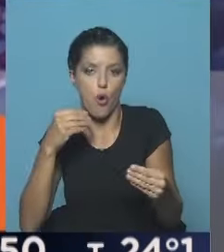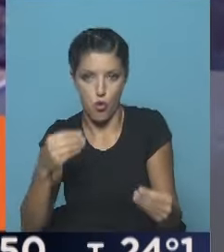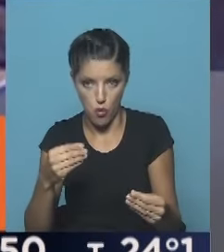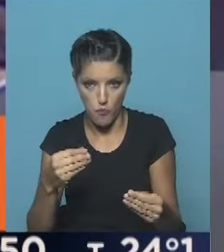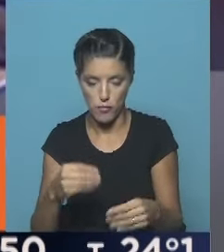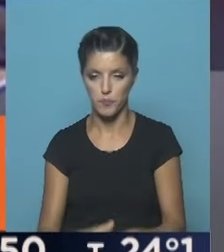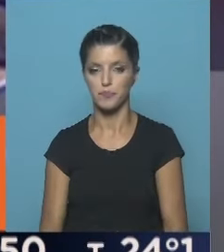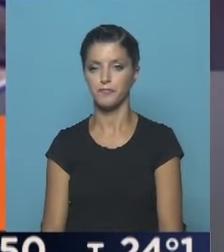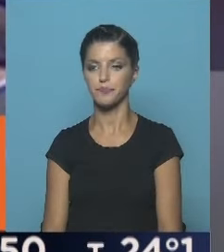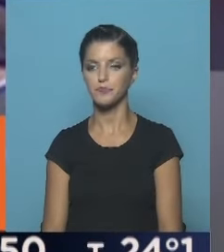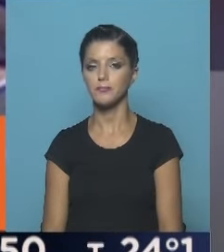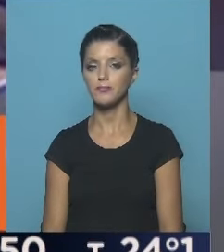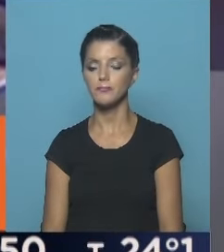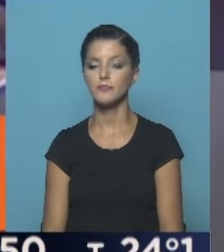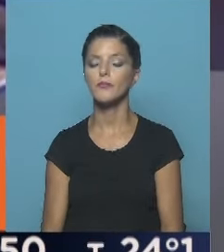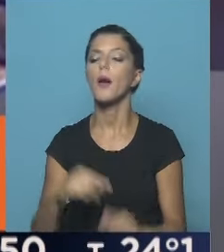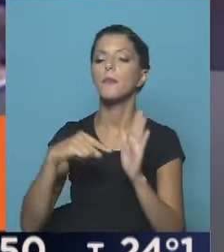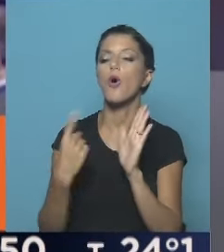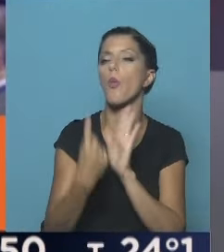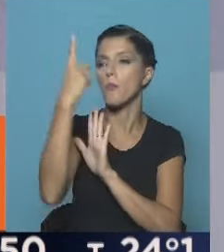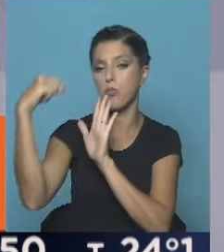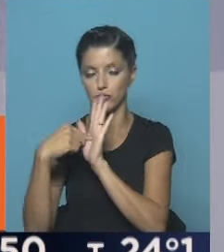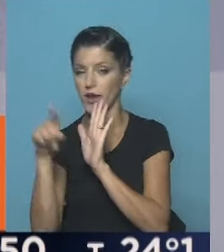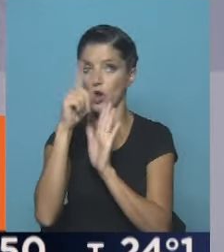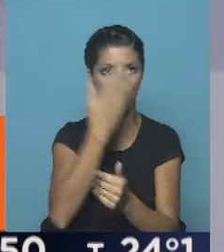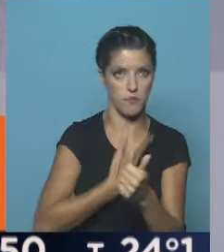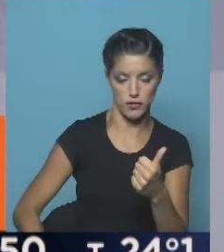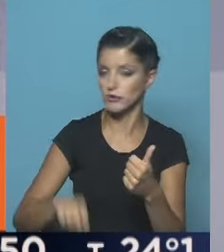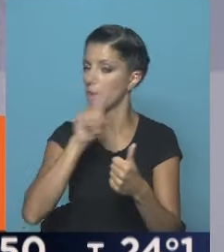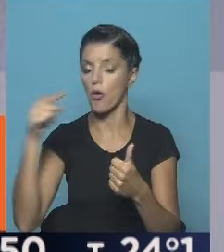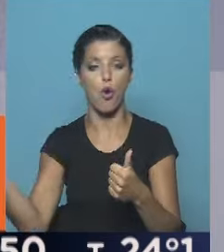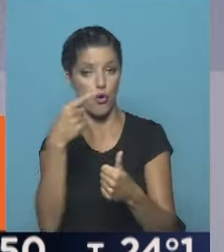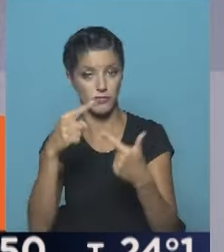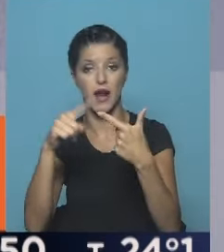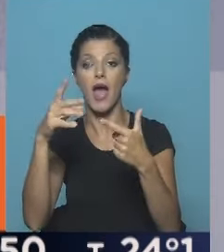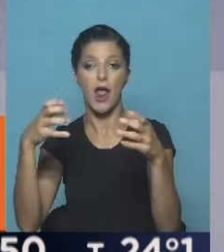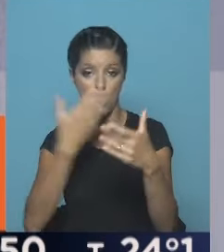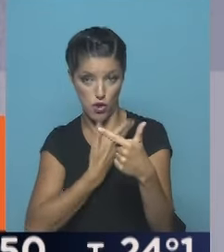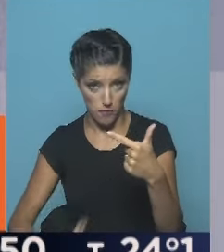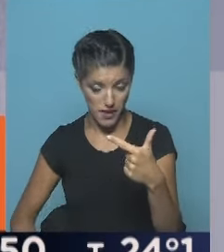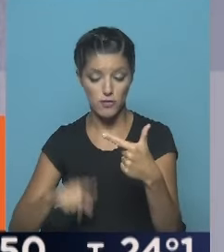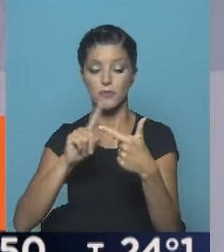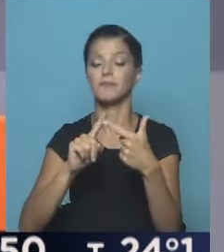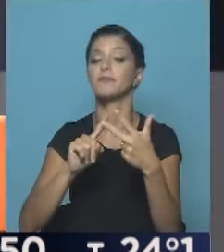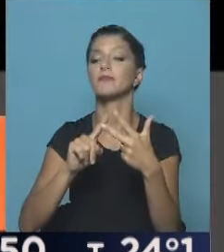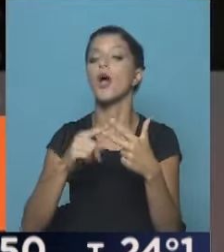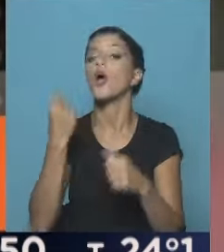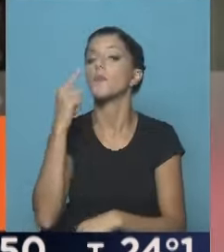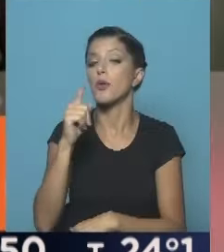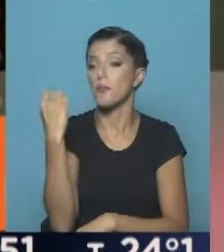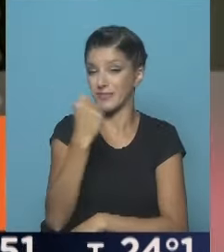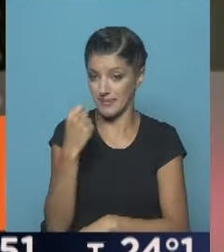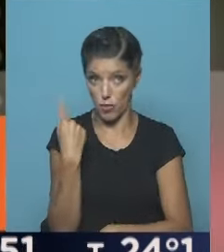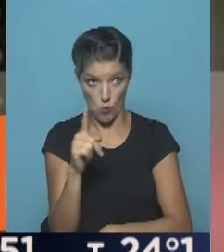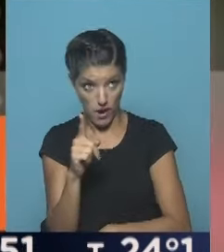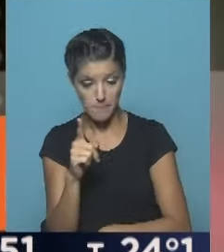que no es ni el gobierno ni la oposición, o si más bien es parte del gobierno, y que es un factor determinante, las Fuerzas Armadas. Sí.